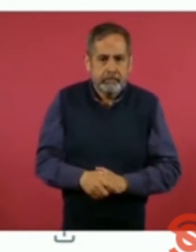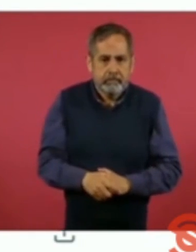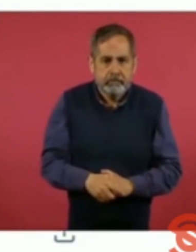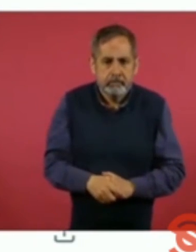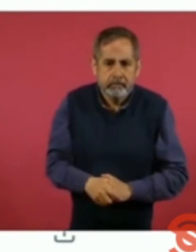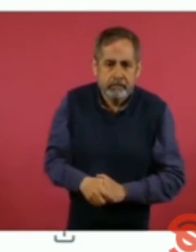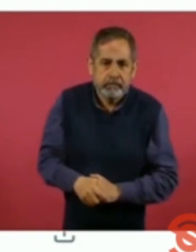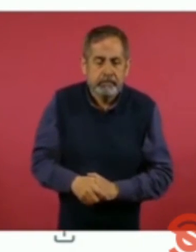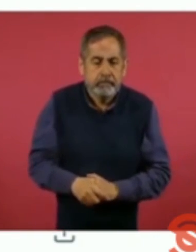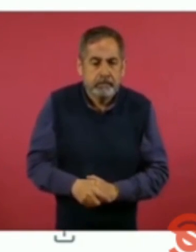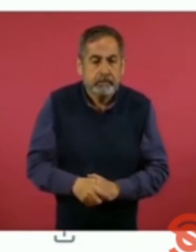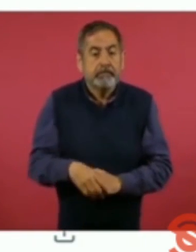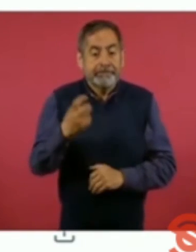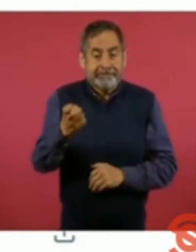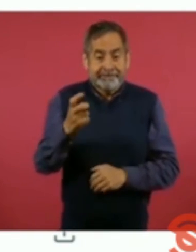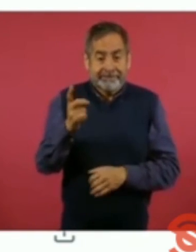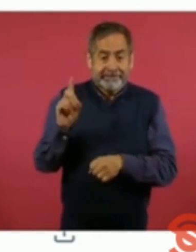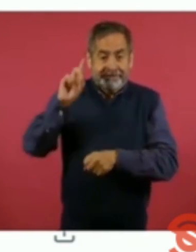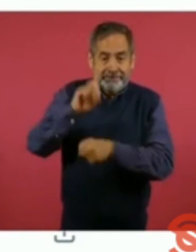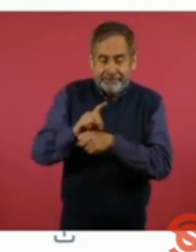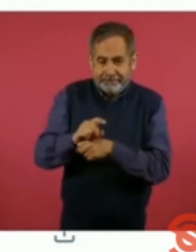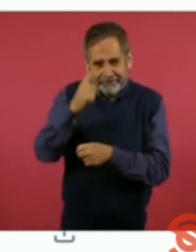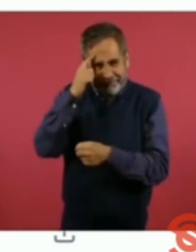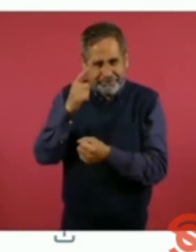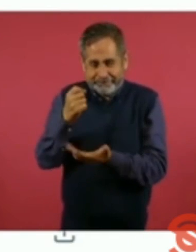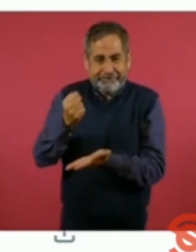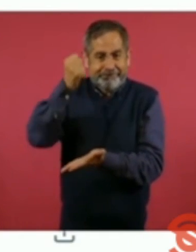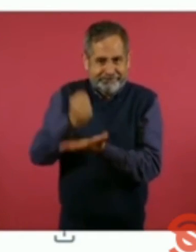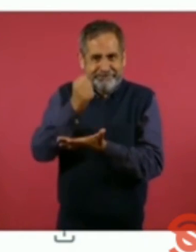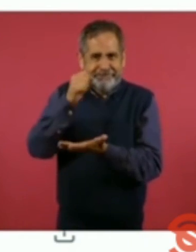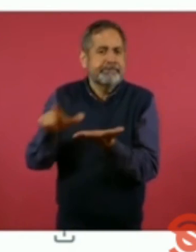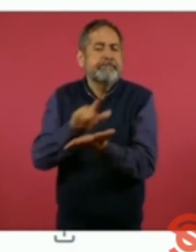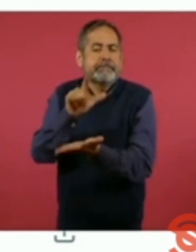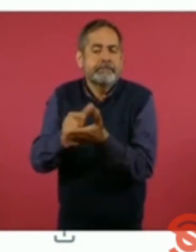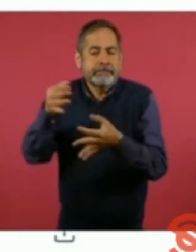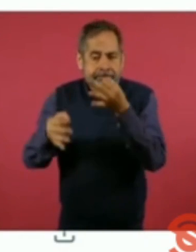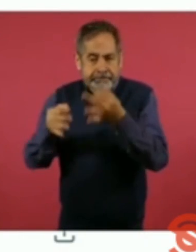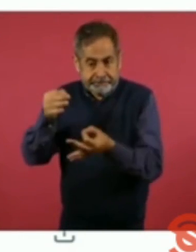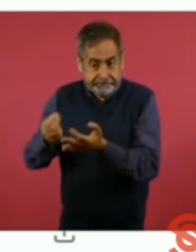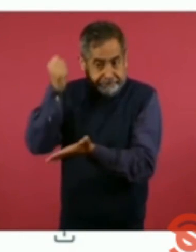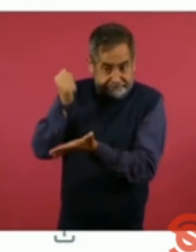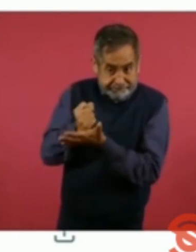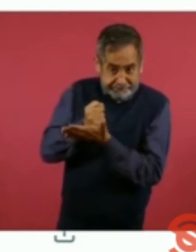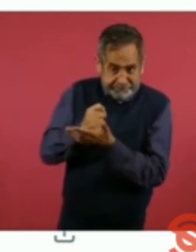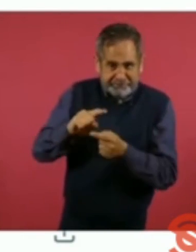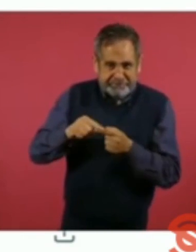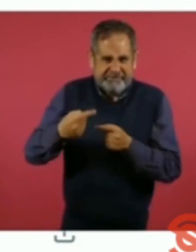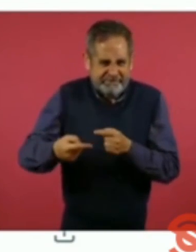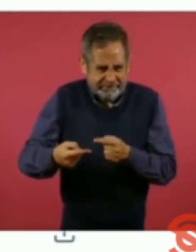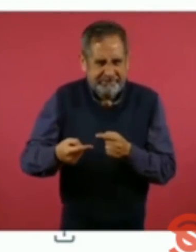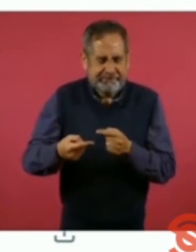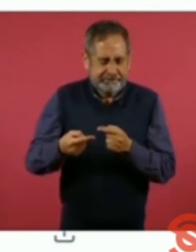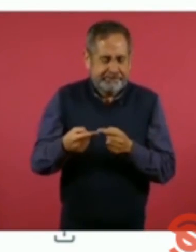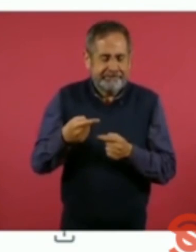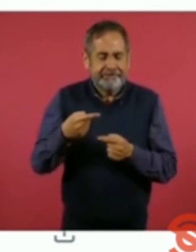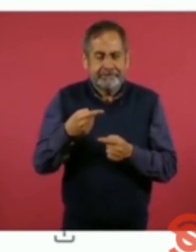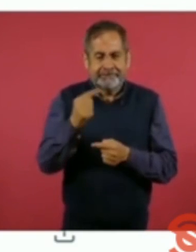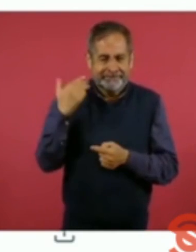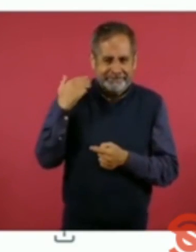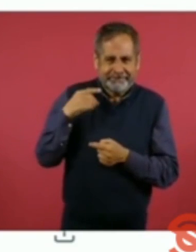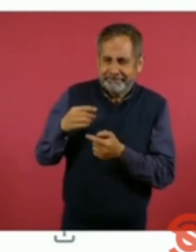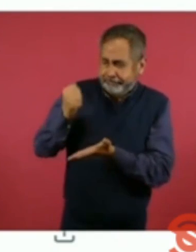dice Arturo Elías Ayub, que es yerno de Carlos Slim, me preguntan muchos, ¿y ahora